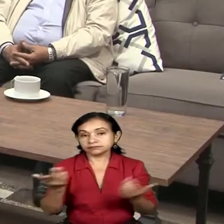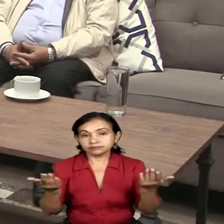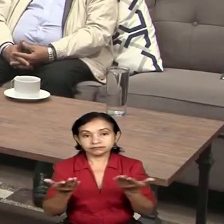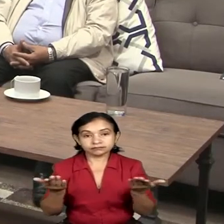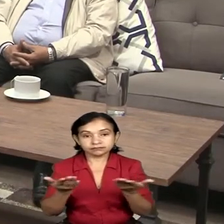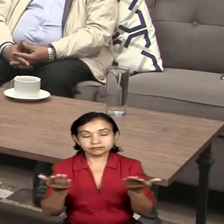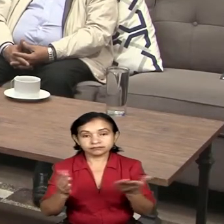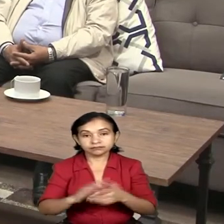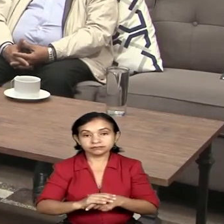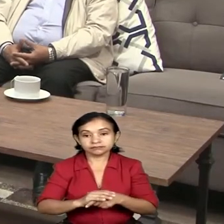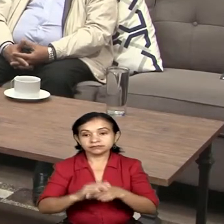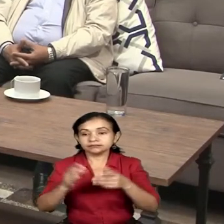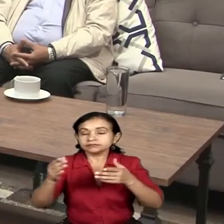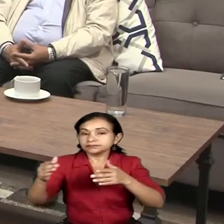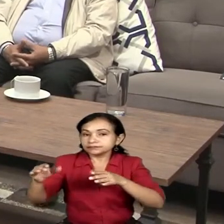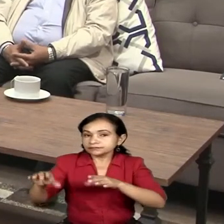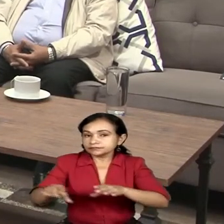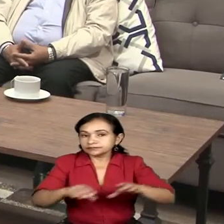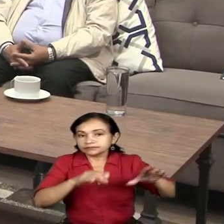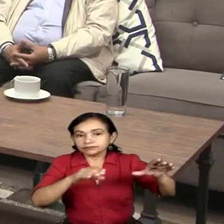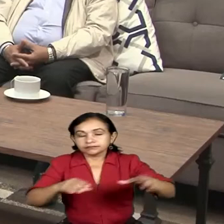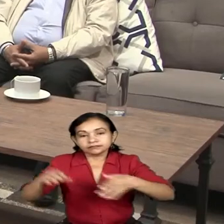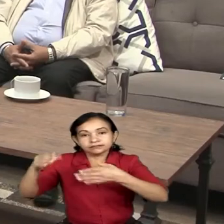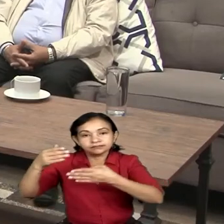con una obra